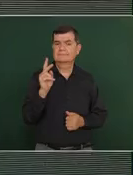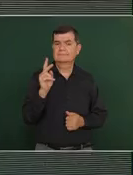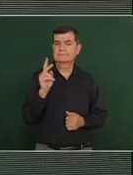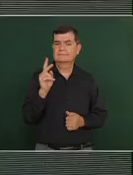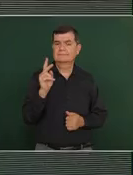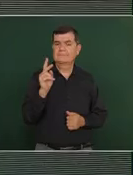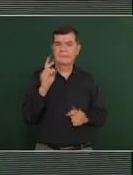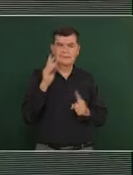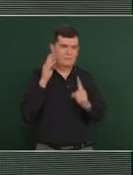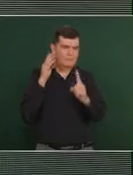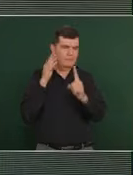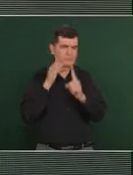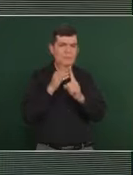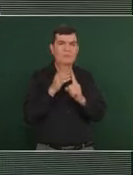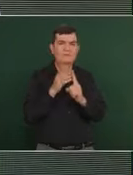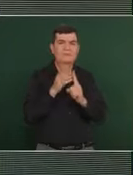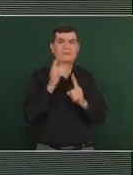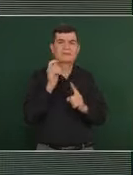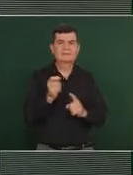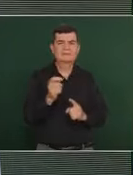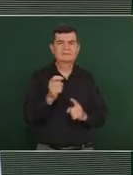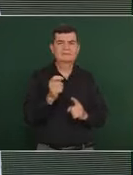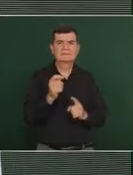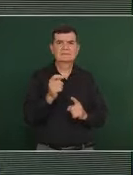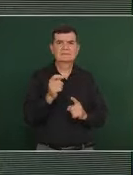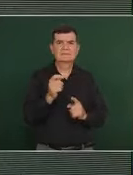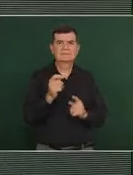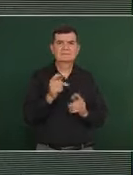el propósito es un periodismo